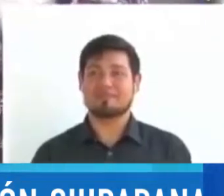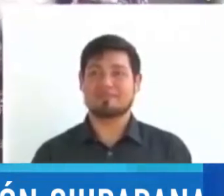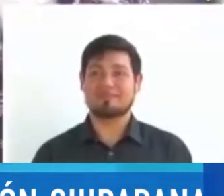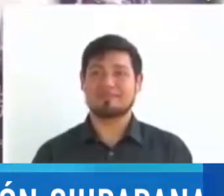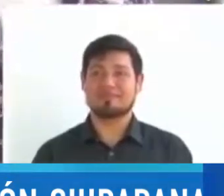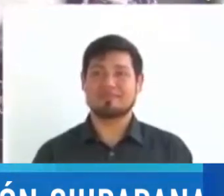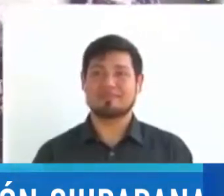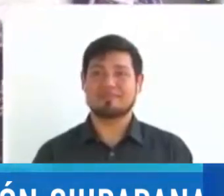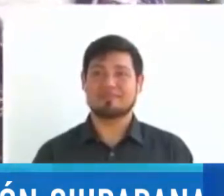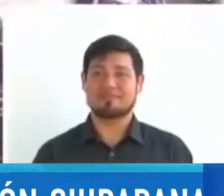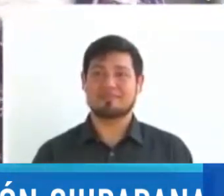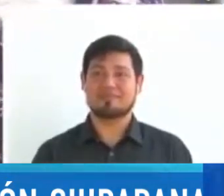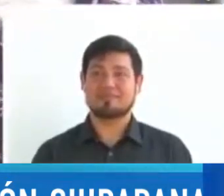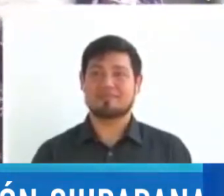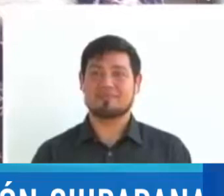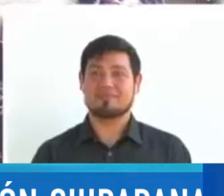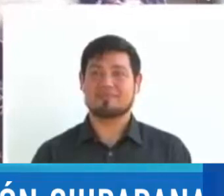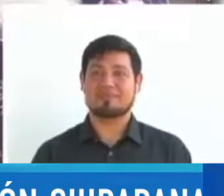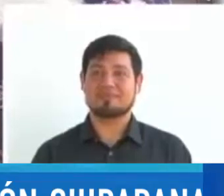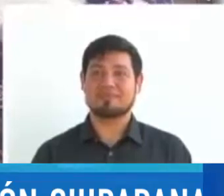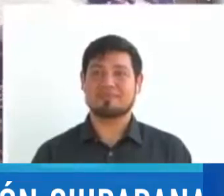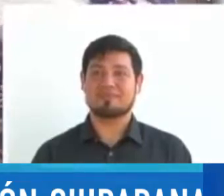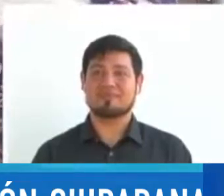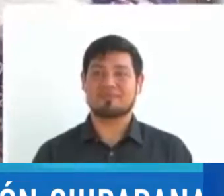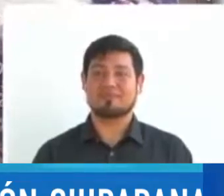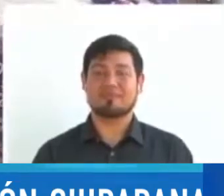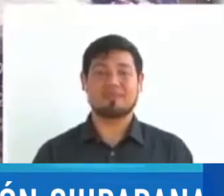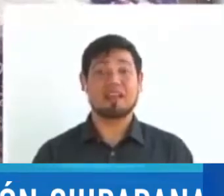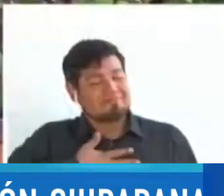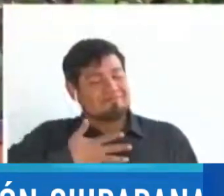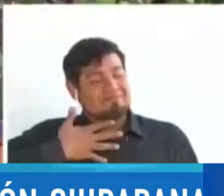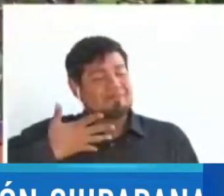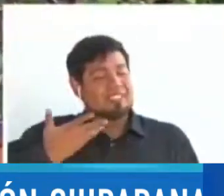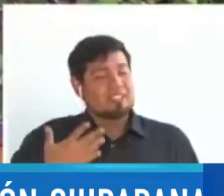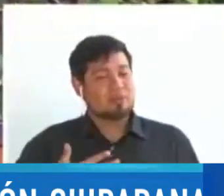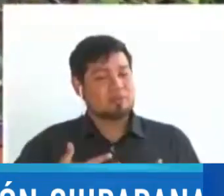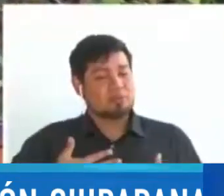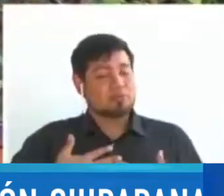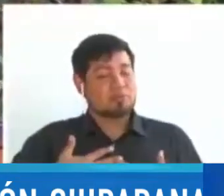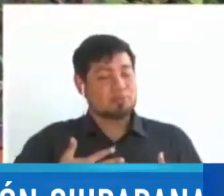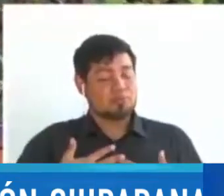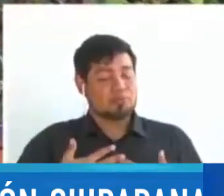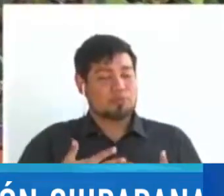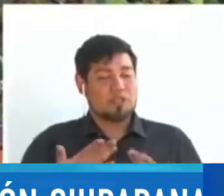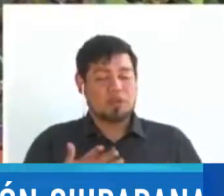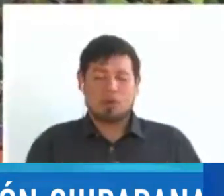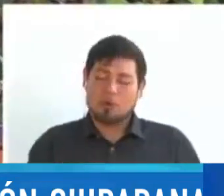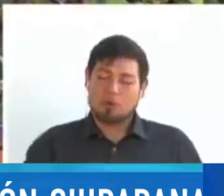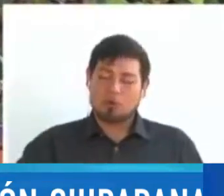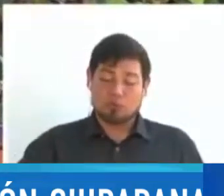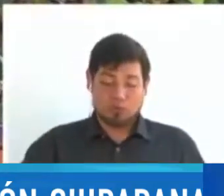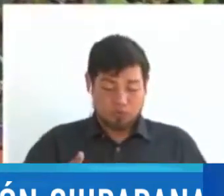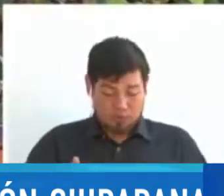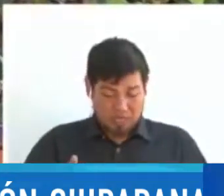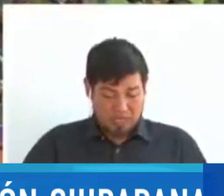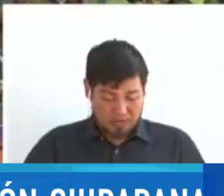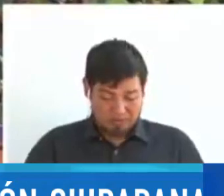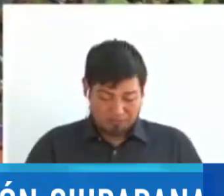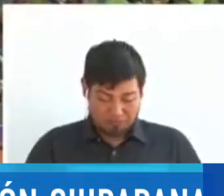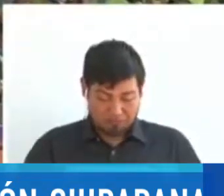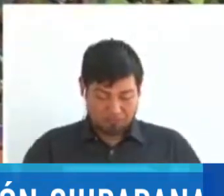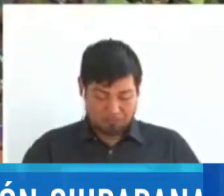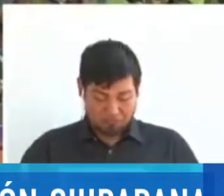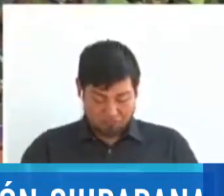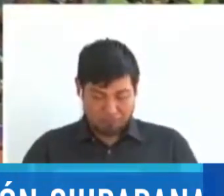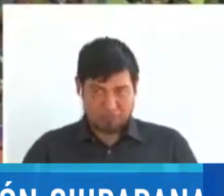todas. La verdad que me siento muy orgulloso por este homenaje o por este premio. La verdad que después de